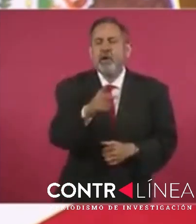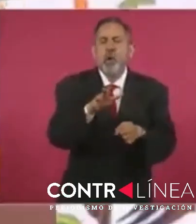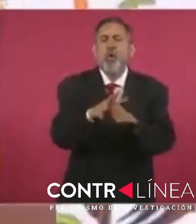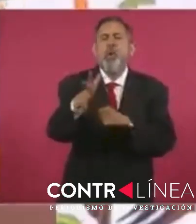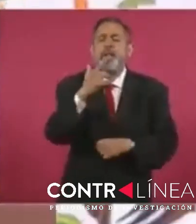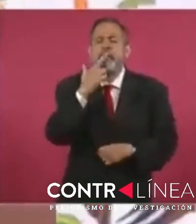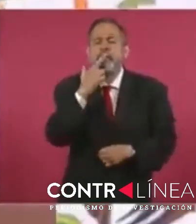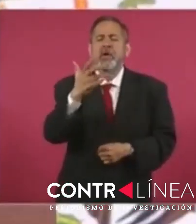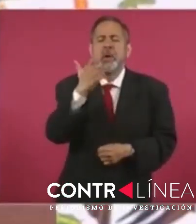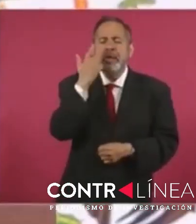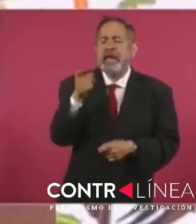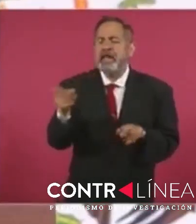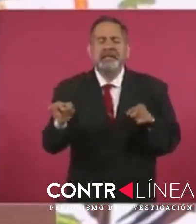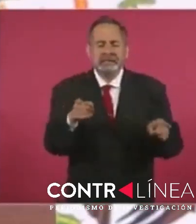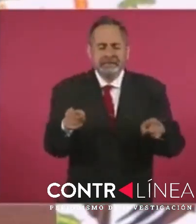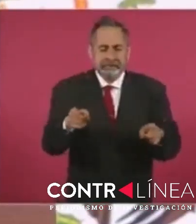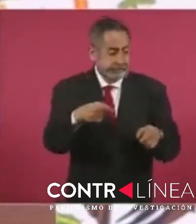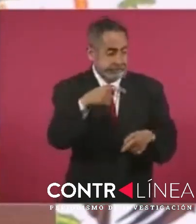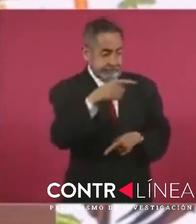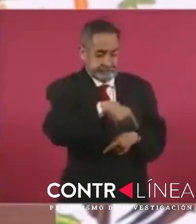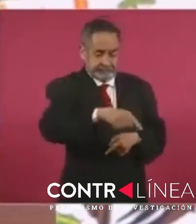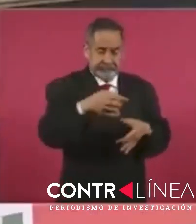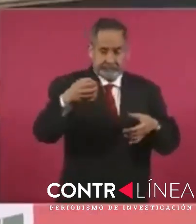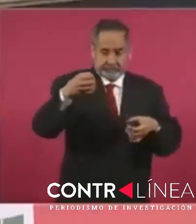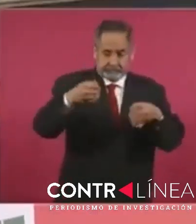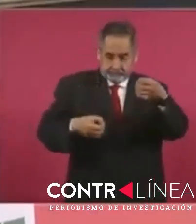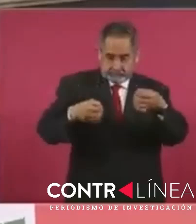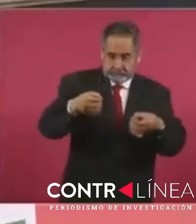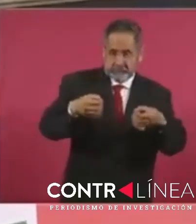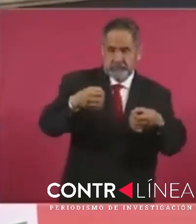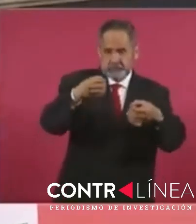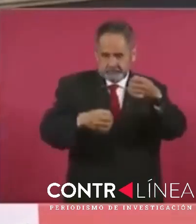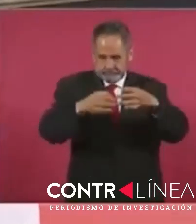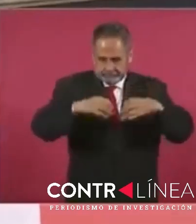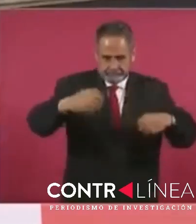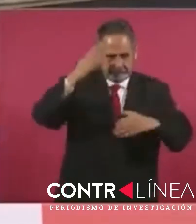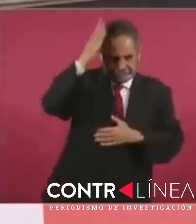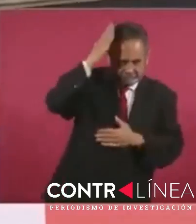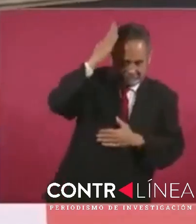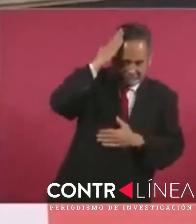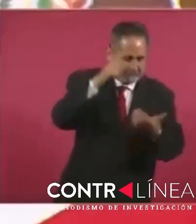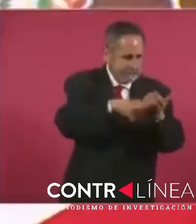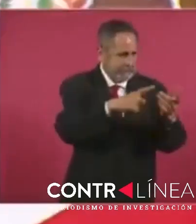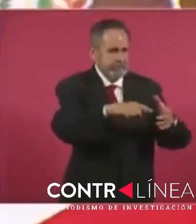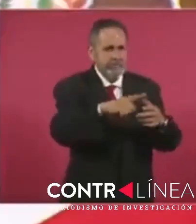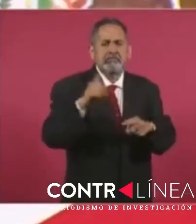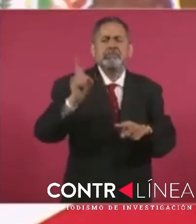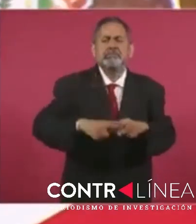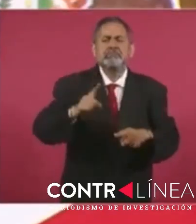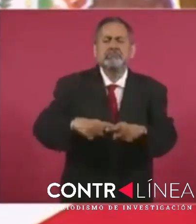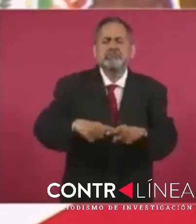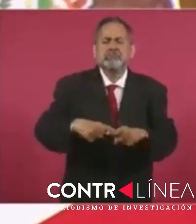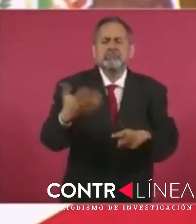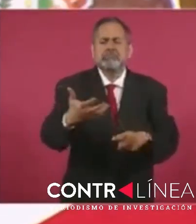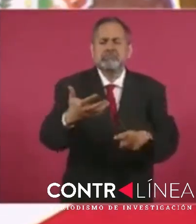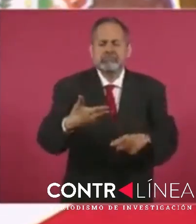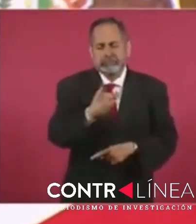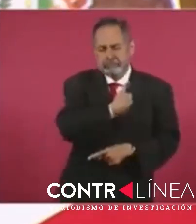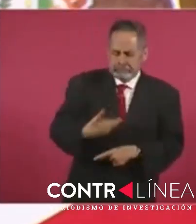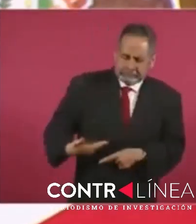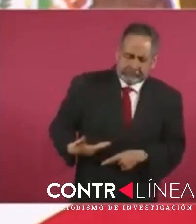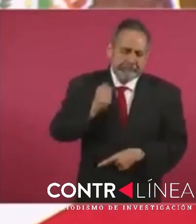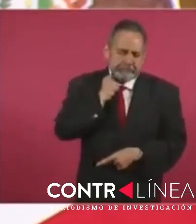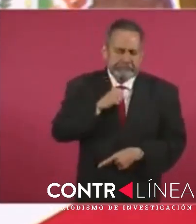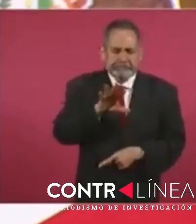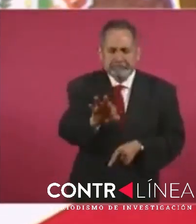prefieren? ¿Que a los ministros los elija el presidente y los